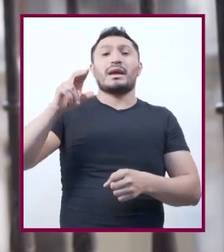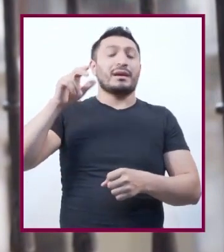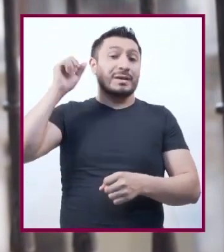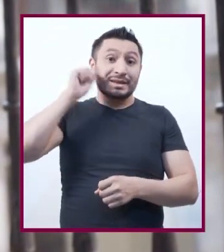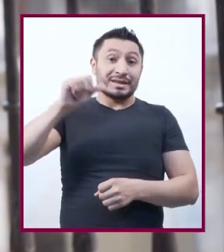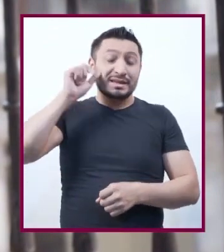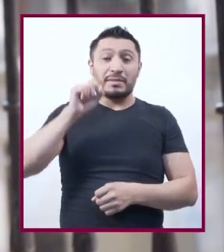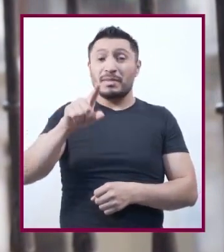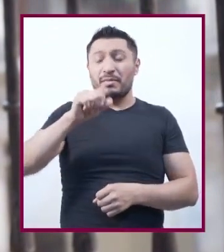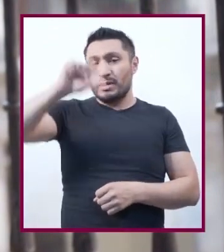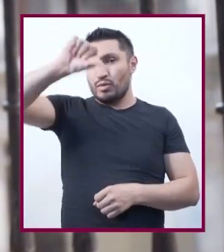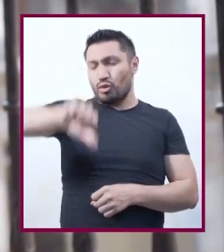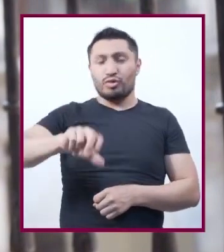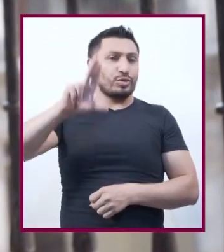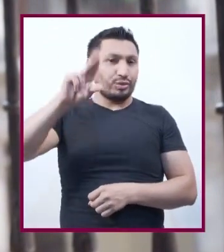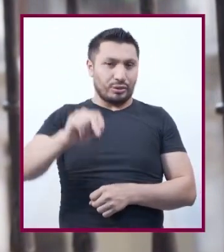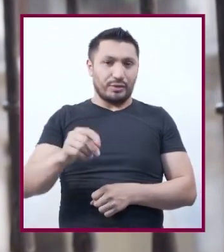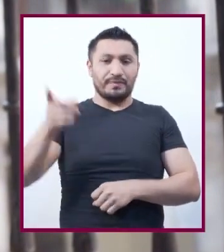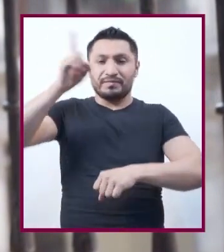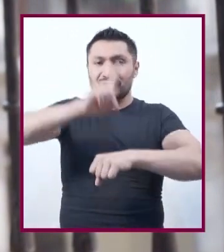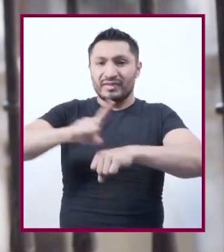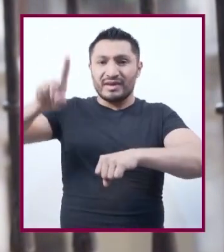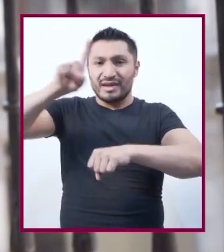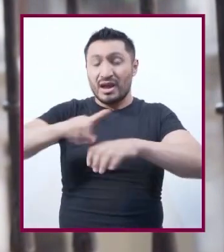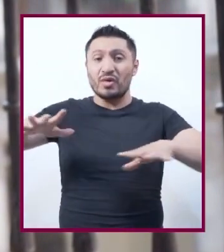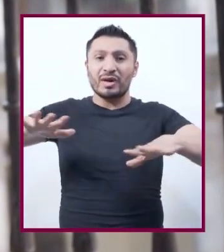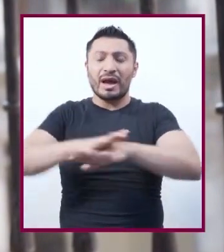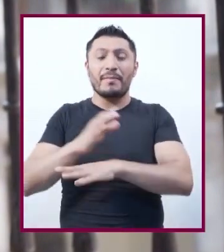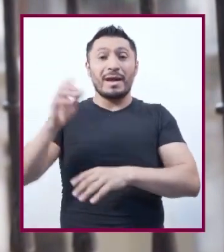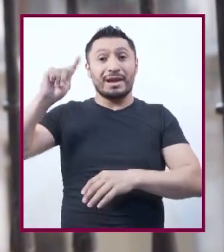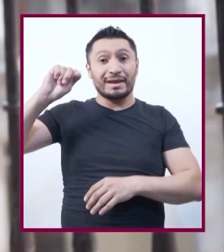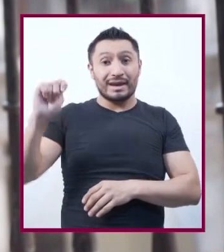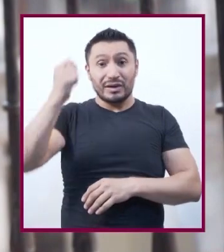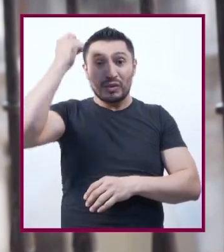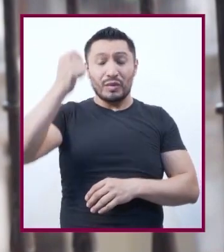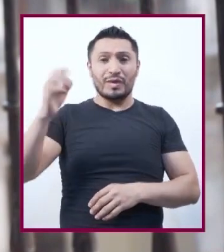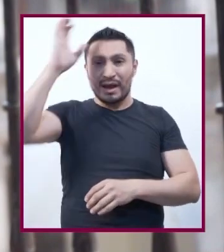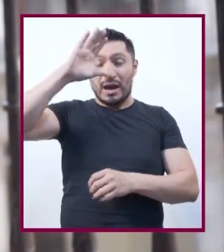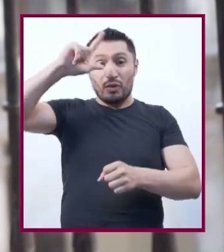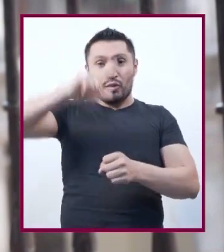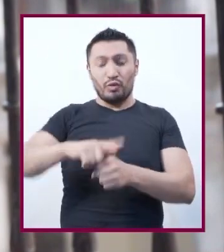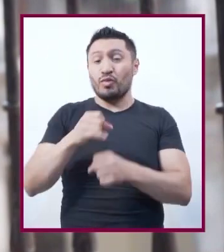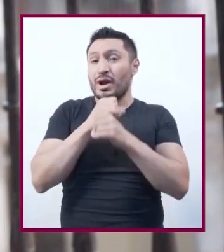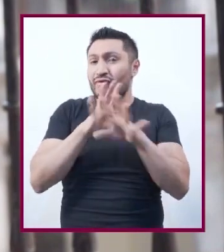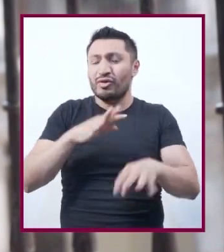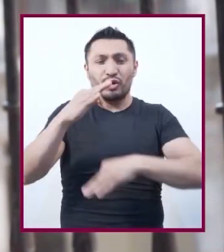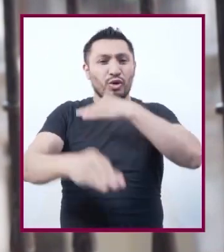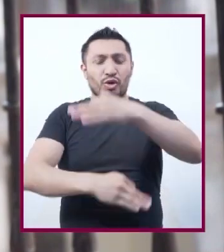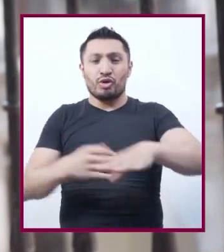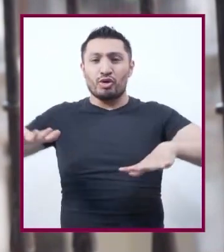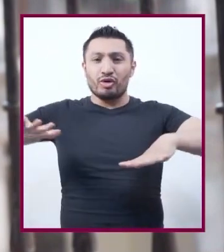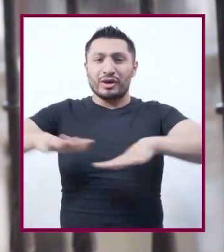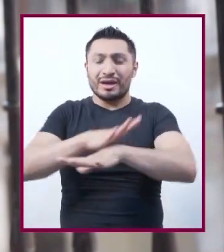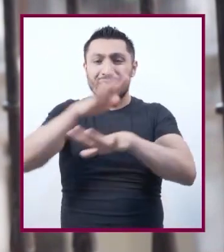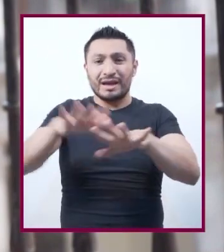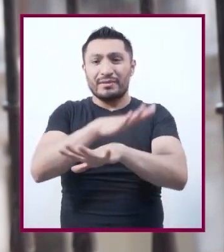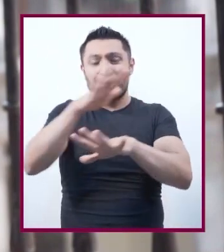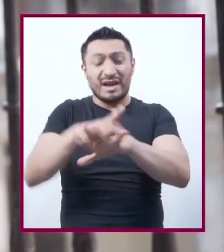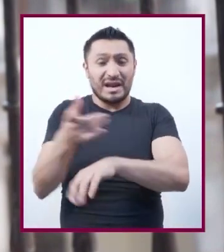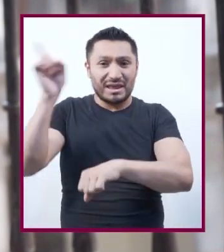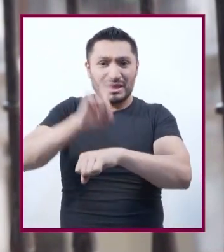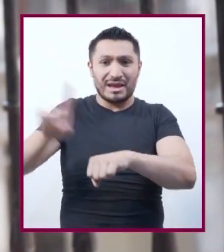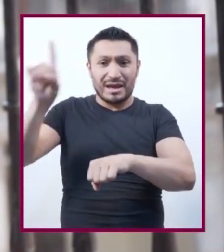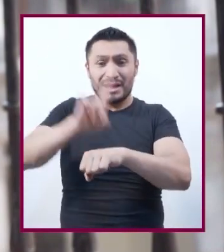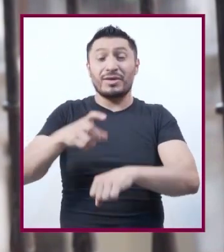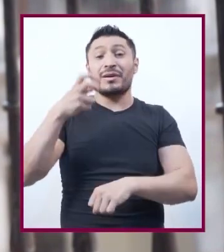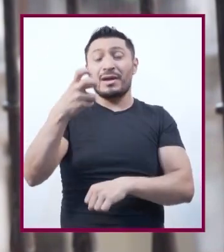No es lo mismo que tenemos hoy. Cada día se modifica la tecnología, la cultura, la información que disponemos. Y